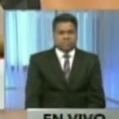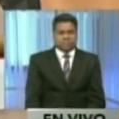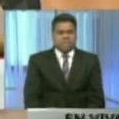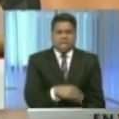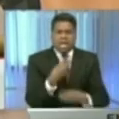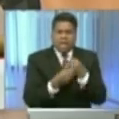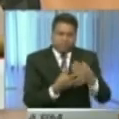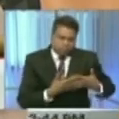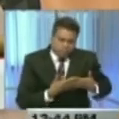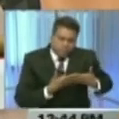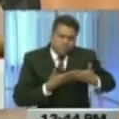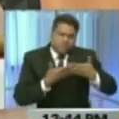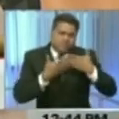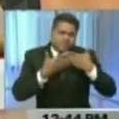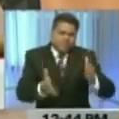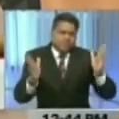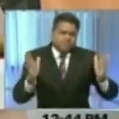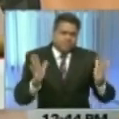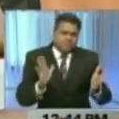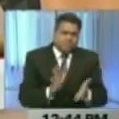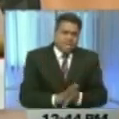dedicado